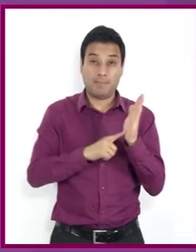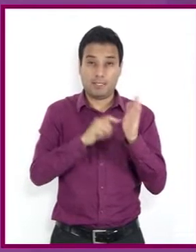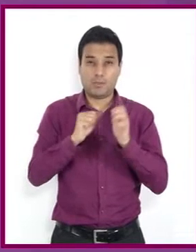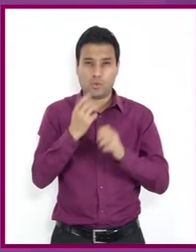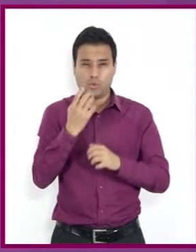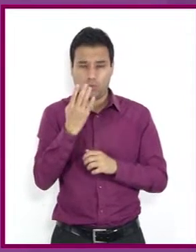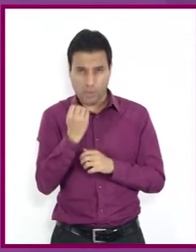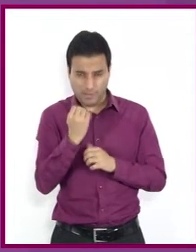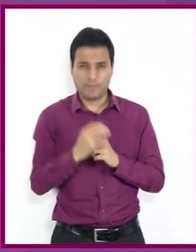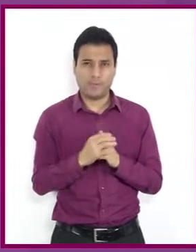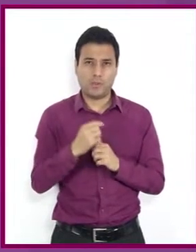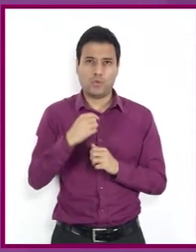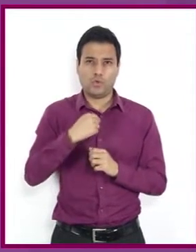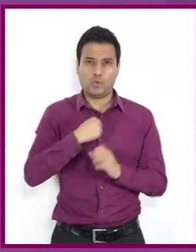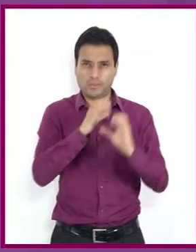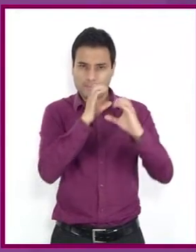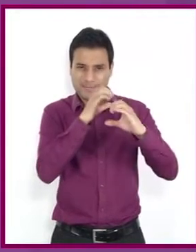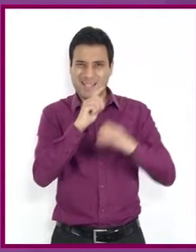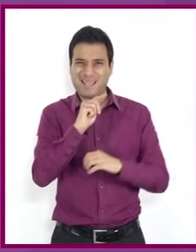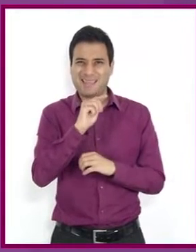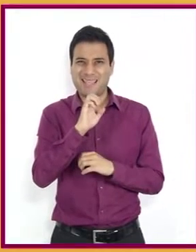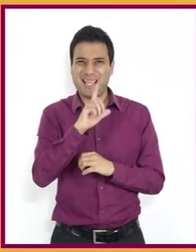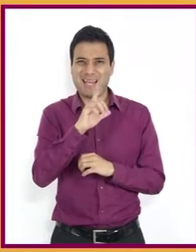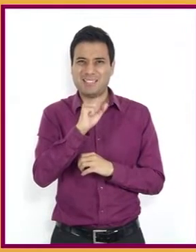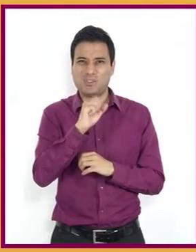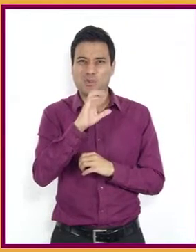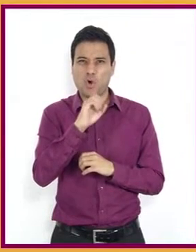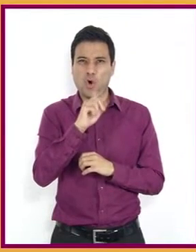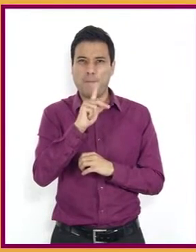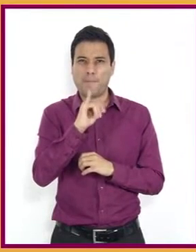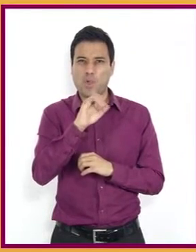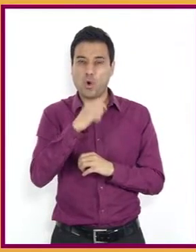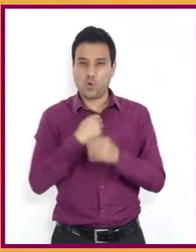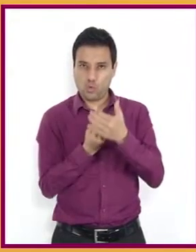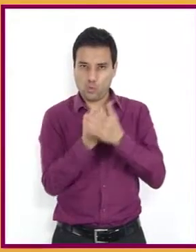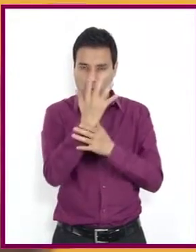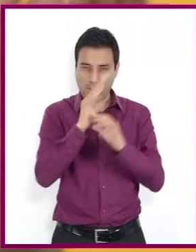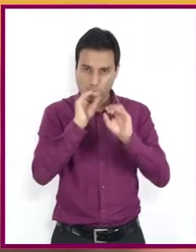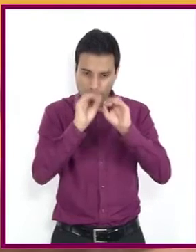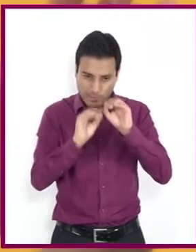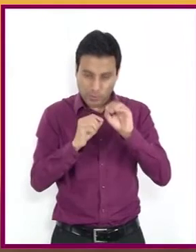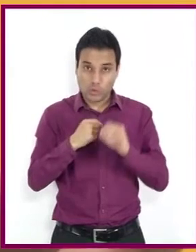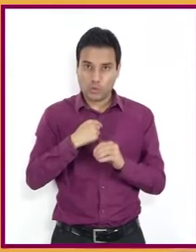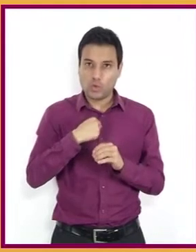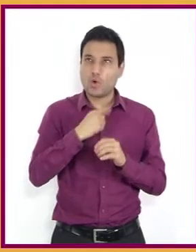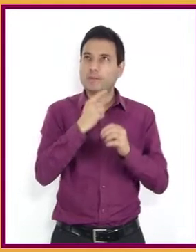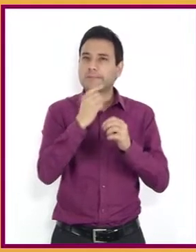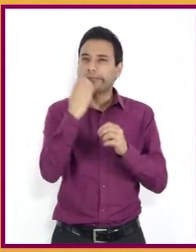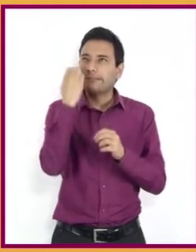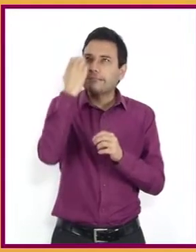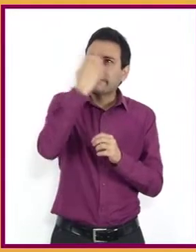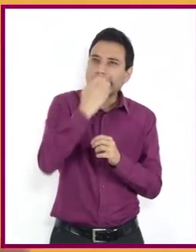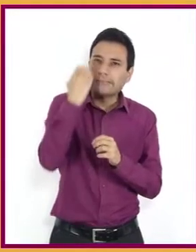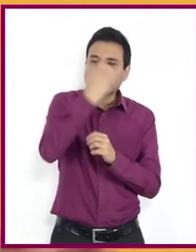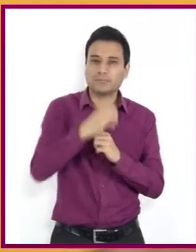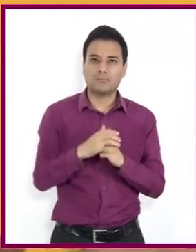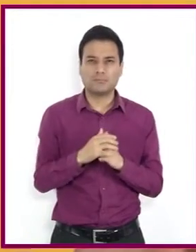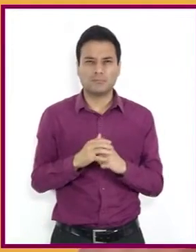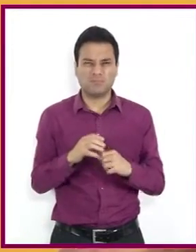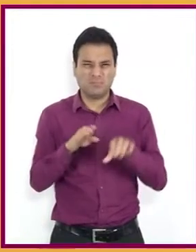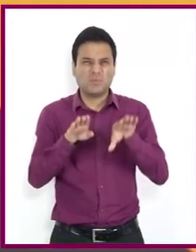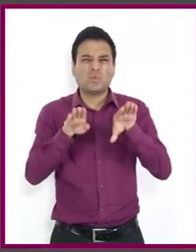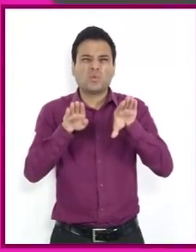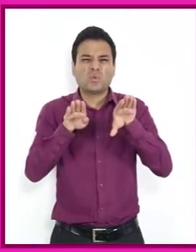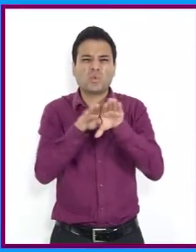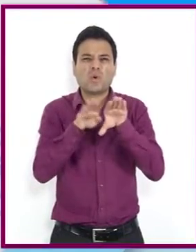con un nuevo dispositivo llamado el telescopio. Vaya, ¿podría contarnos cómo es que inventó